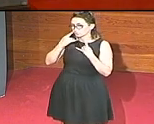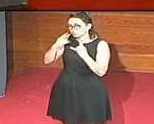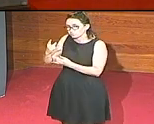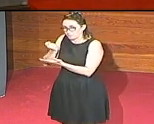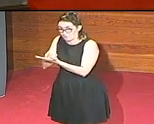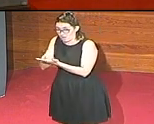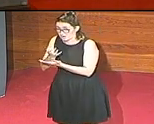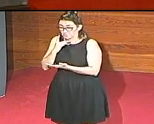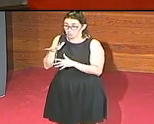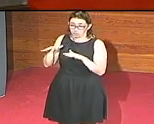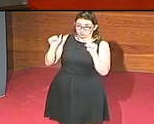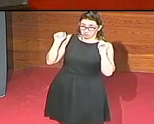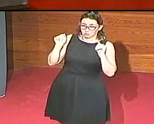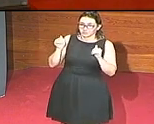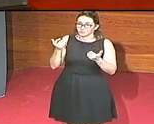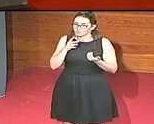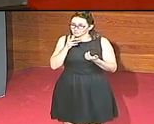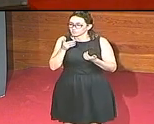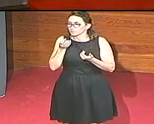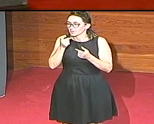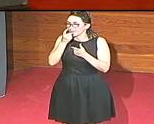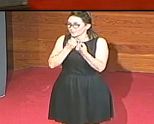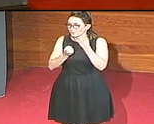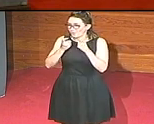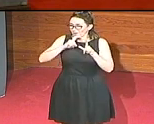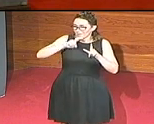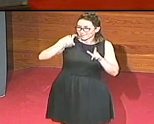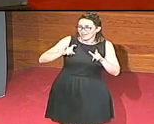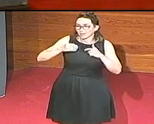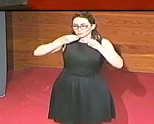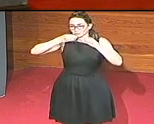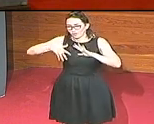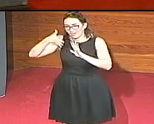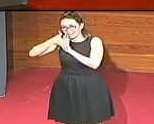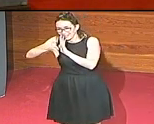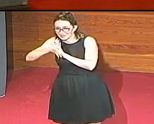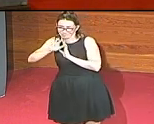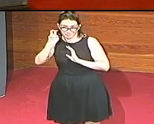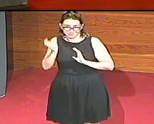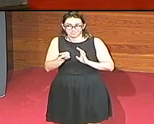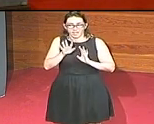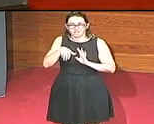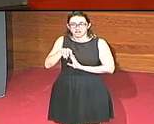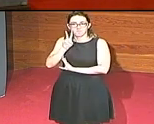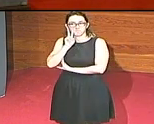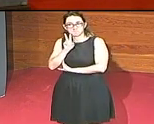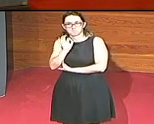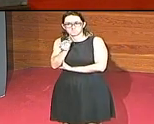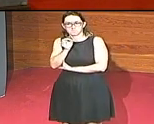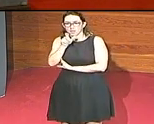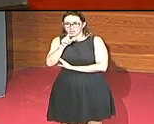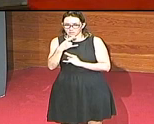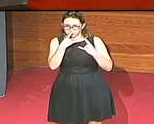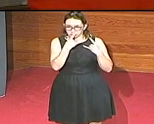infografía y estas nuevas narrativas de los storytelling digital se ha visto que sí que atraen a muchos lectores